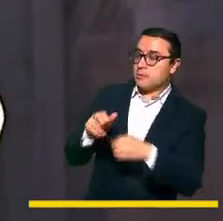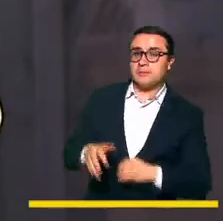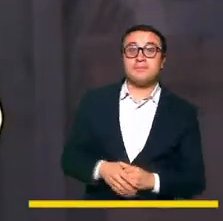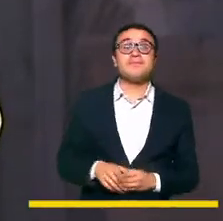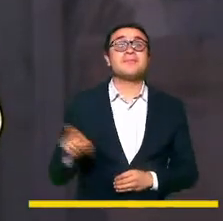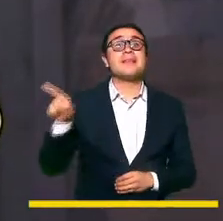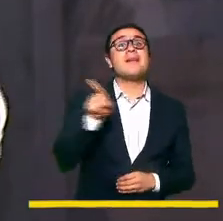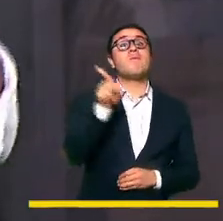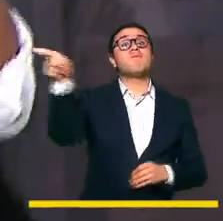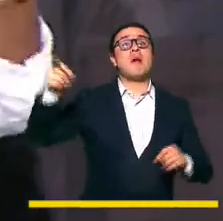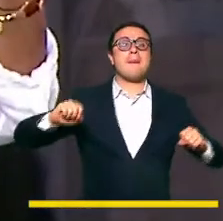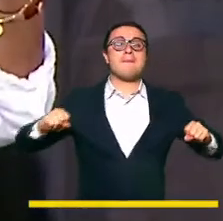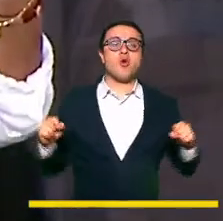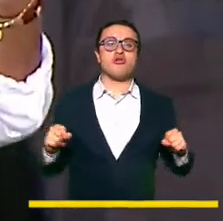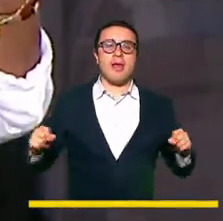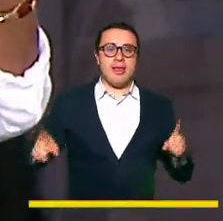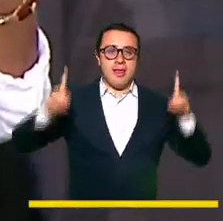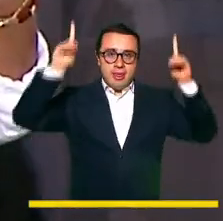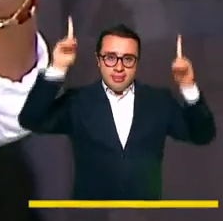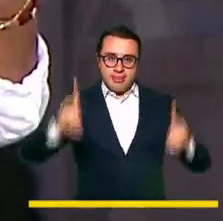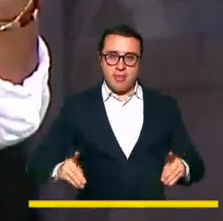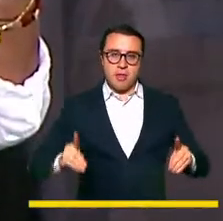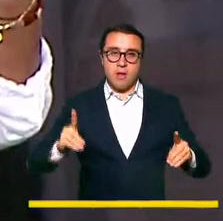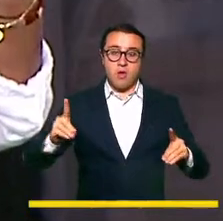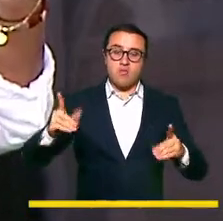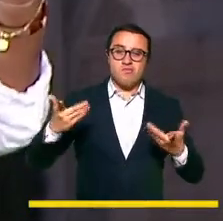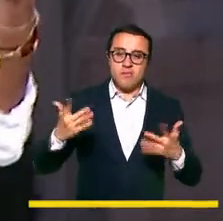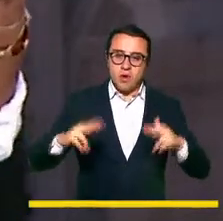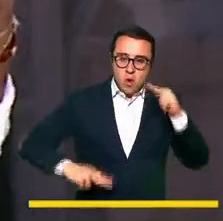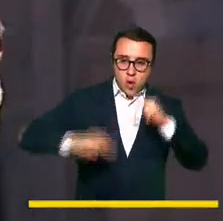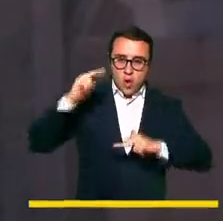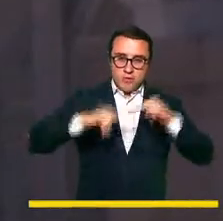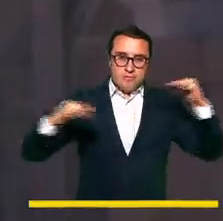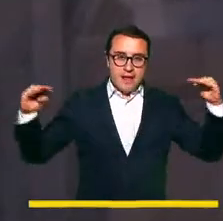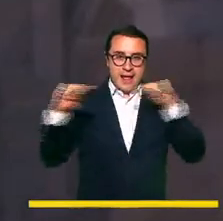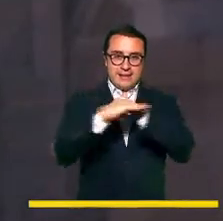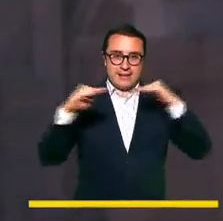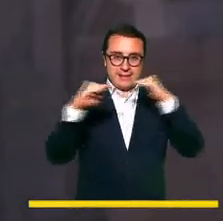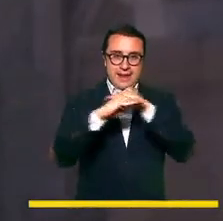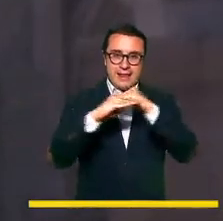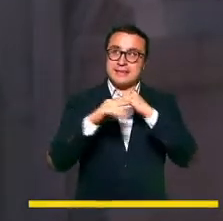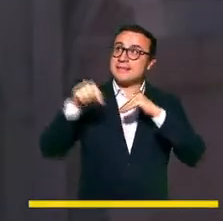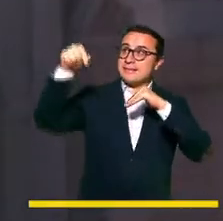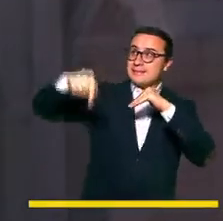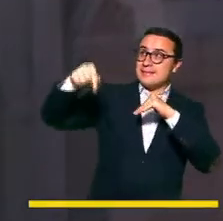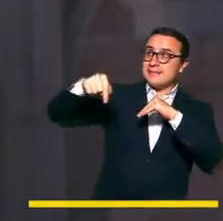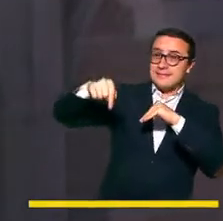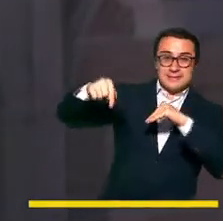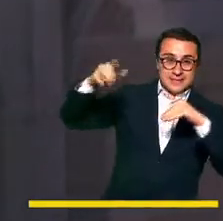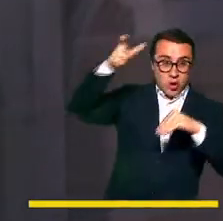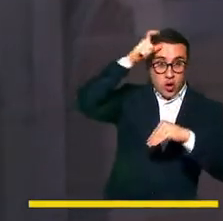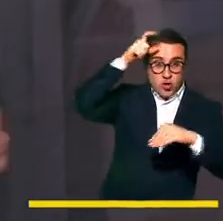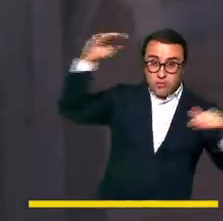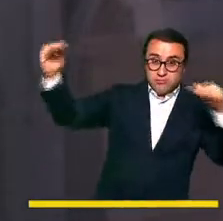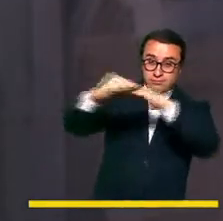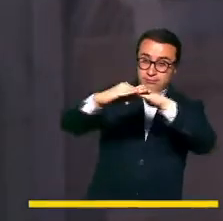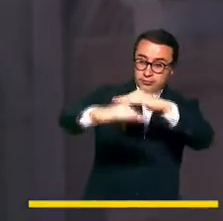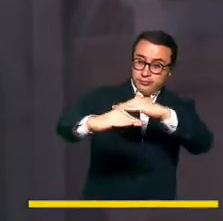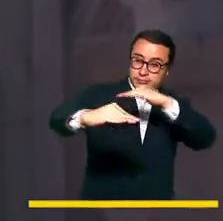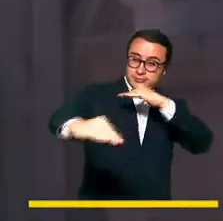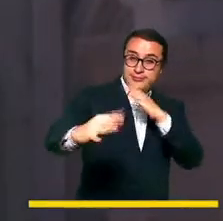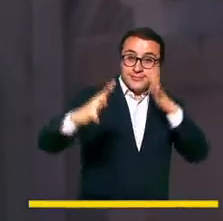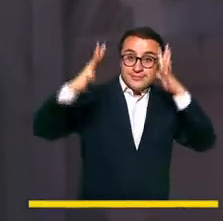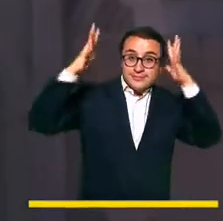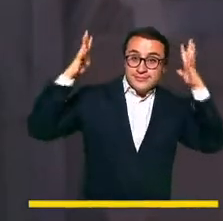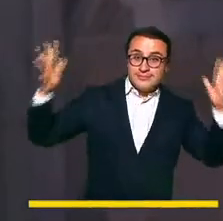Allá en Bogotá decidieron hacer unos negocios con las carreteras que pasan por aquí, por Córdoba. Son concesiones